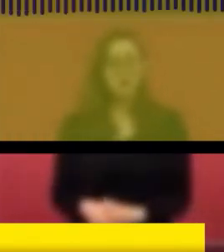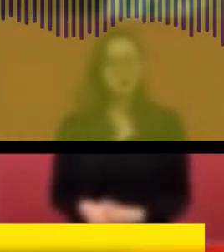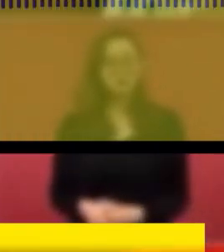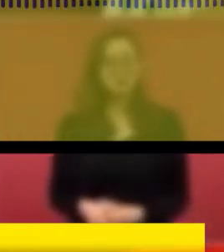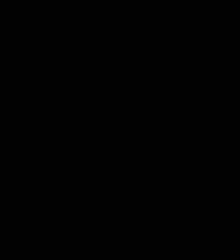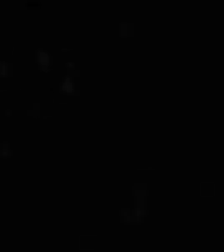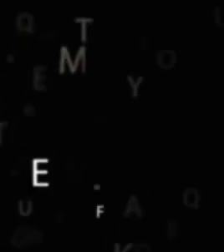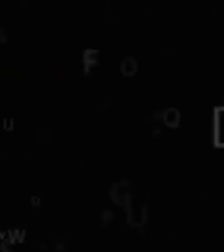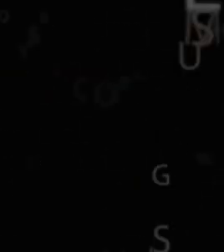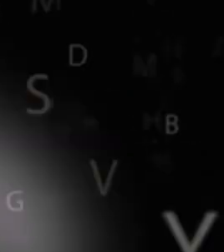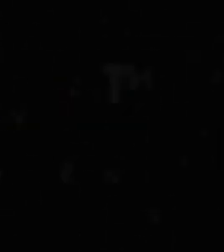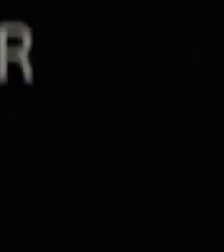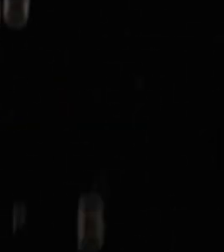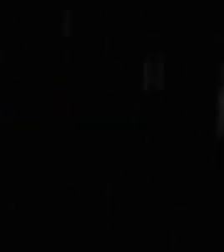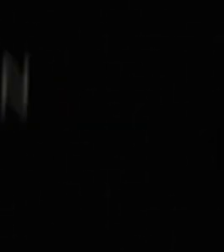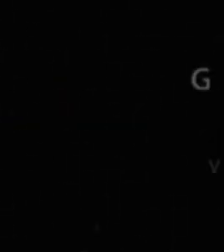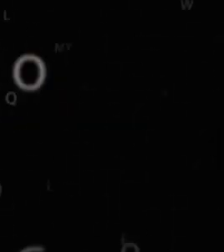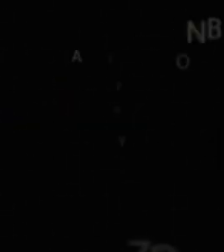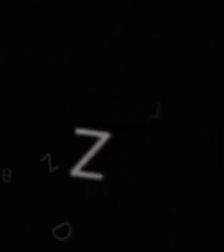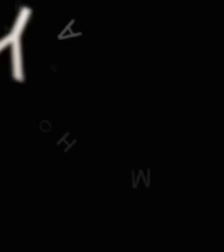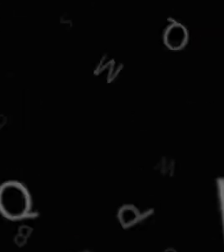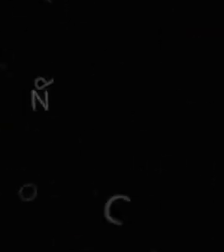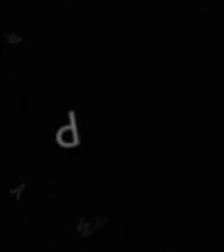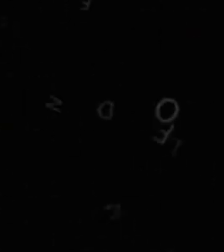se encarece.